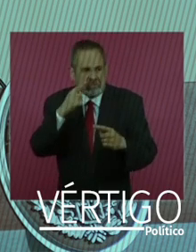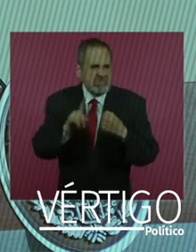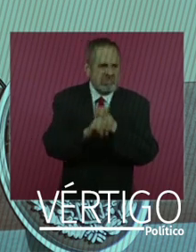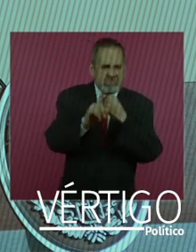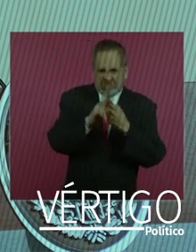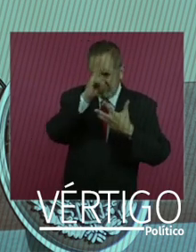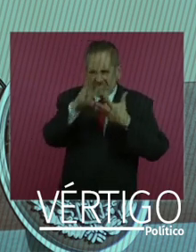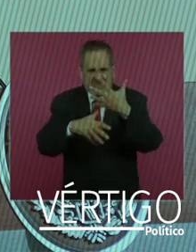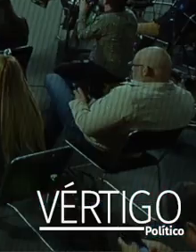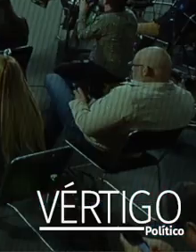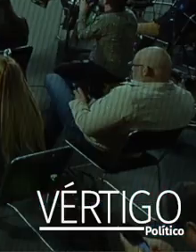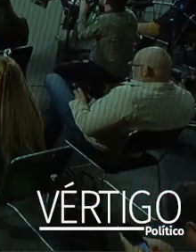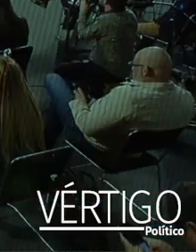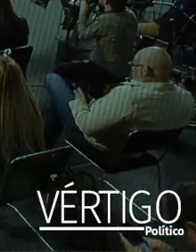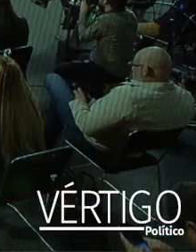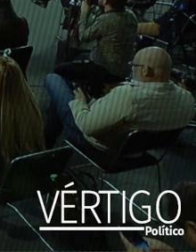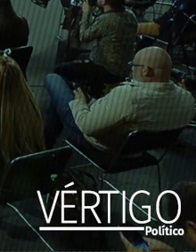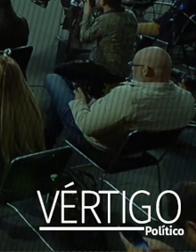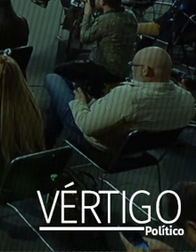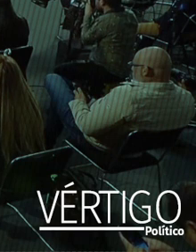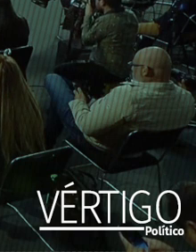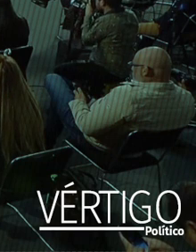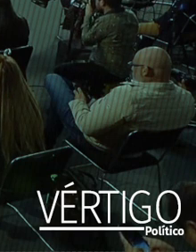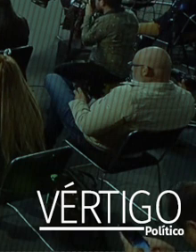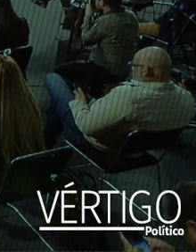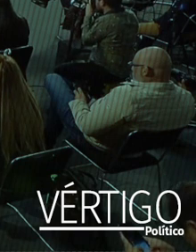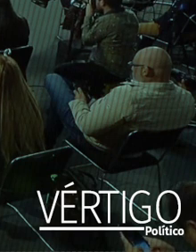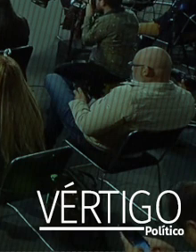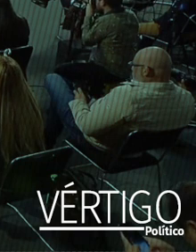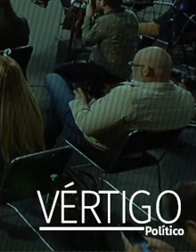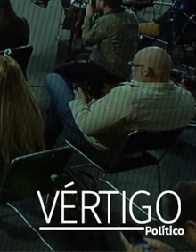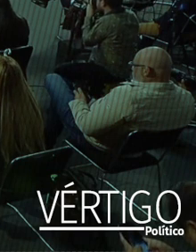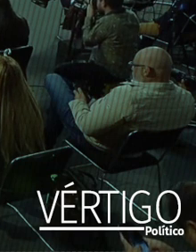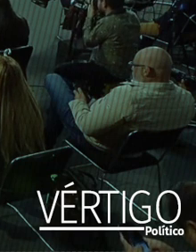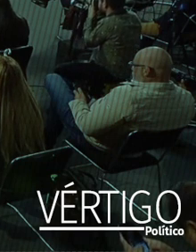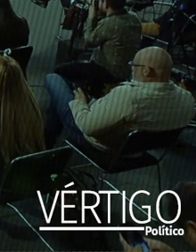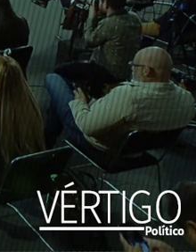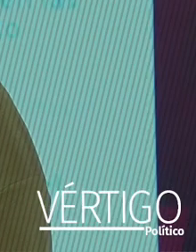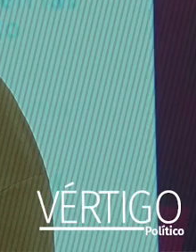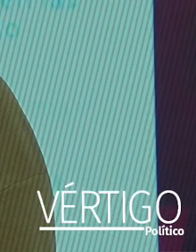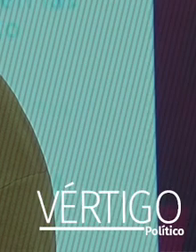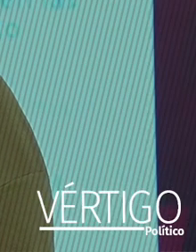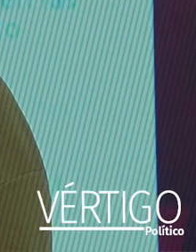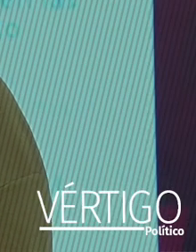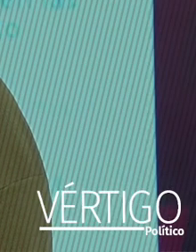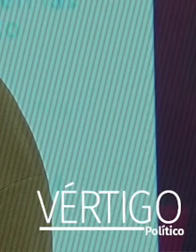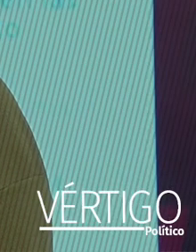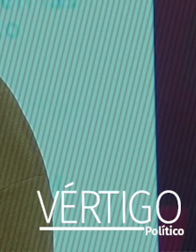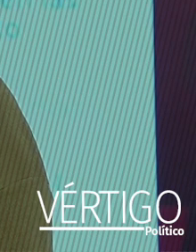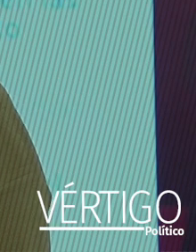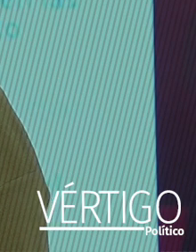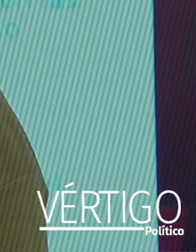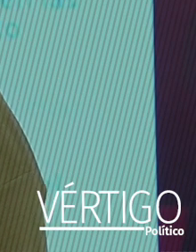niveles educativos, en colaboración con el Sistema Nacional de Protección de Niñas, Niños y Adolescentes, SIPINA. Se busca también